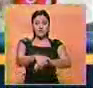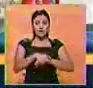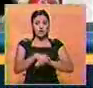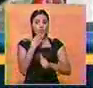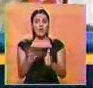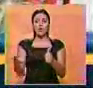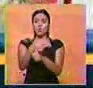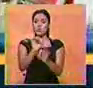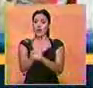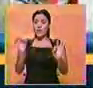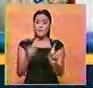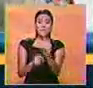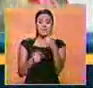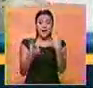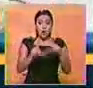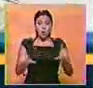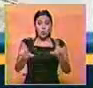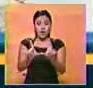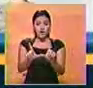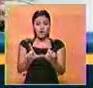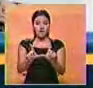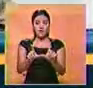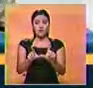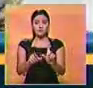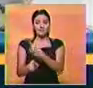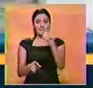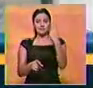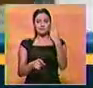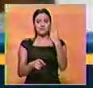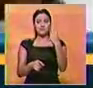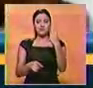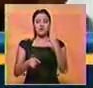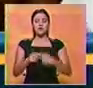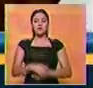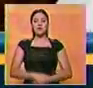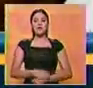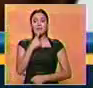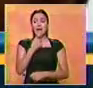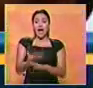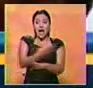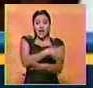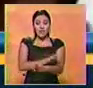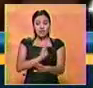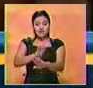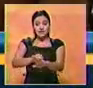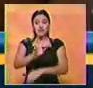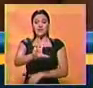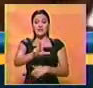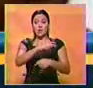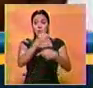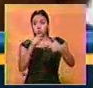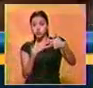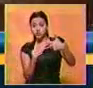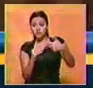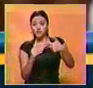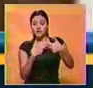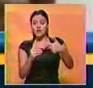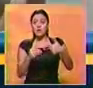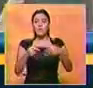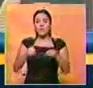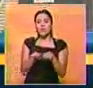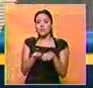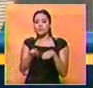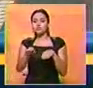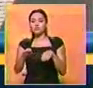consiguió recuperar el primer lugar que consiguió Hamilton en el circuito Spa-Francorchamps, antes de haber sido relegado a la tercera posición en el podio por saltarse